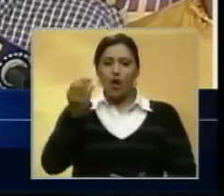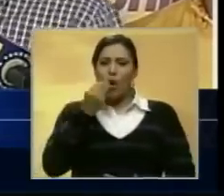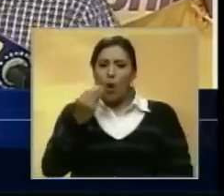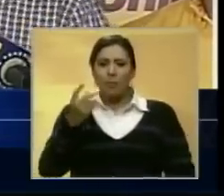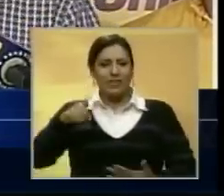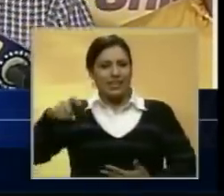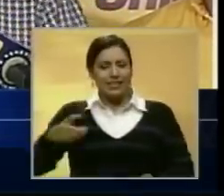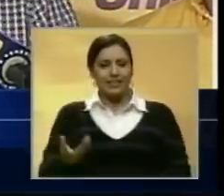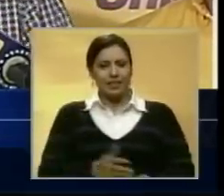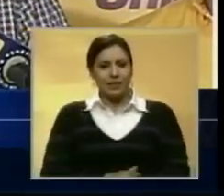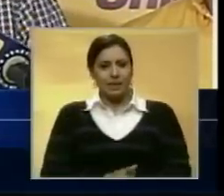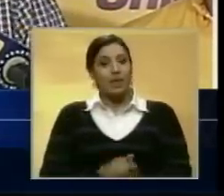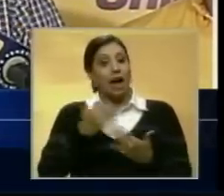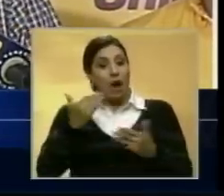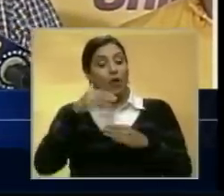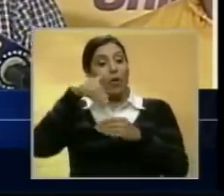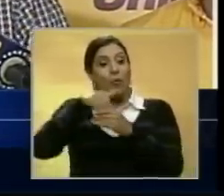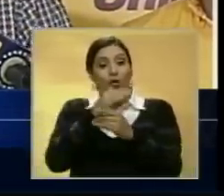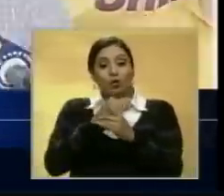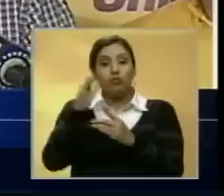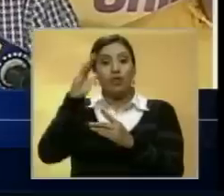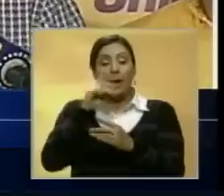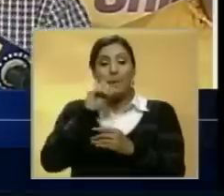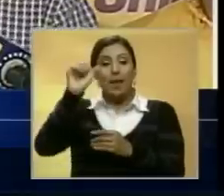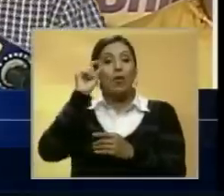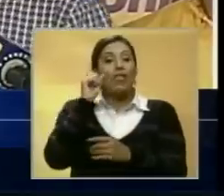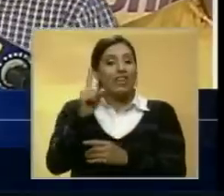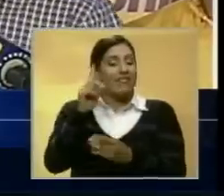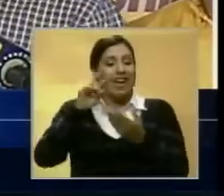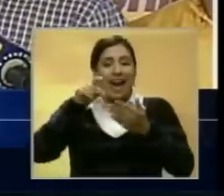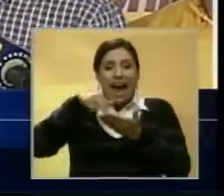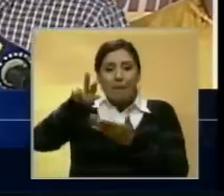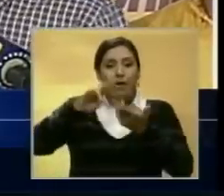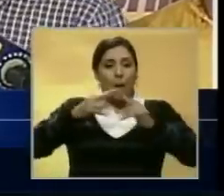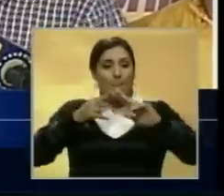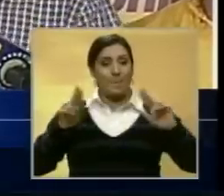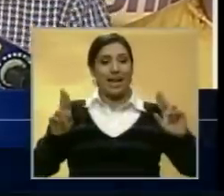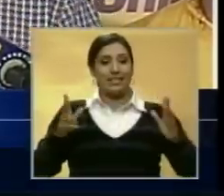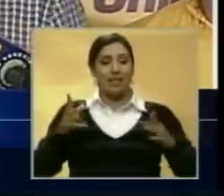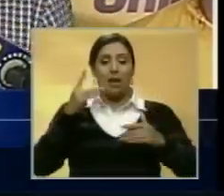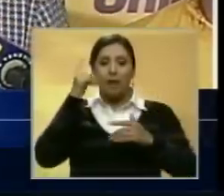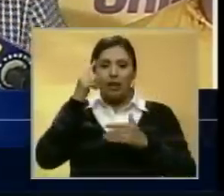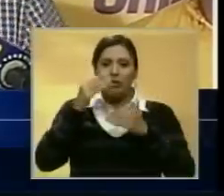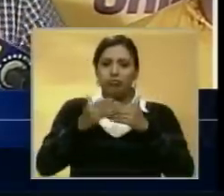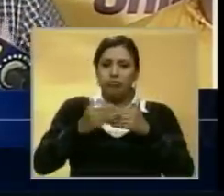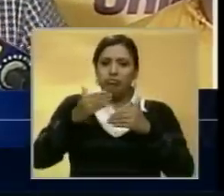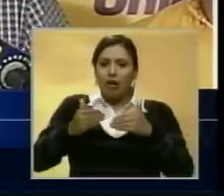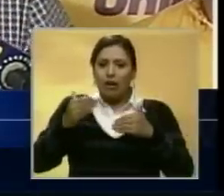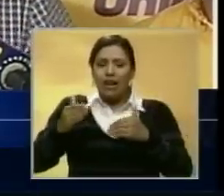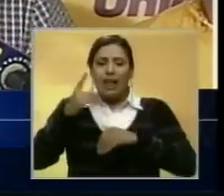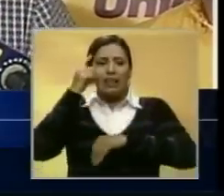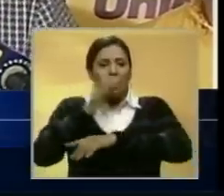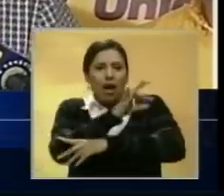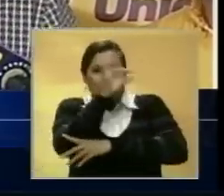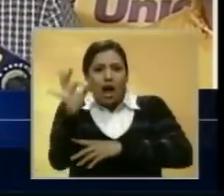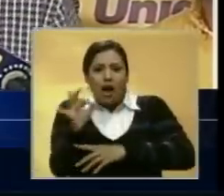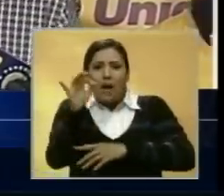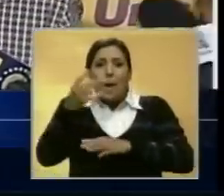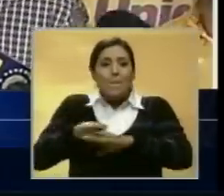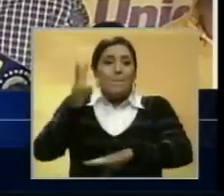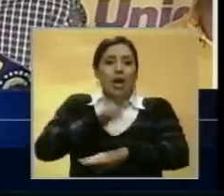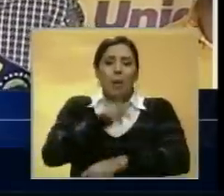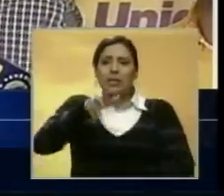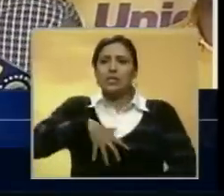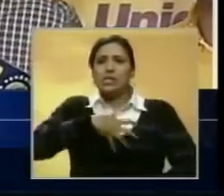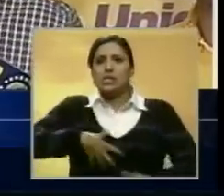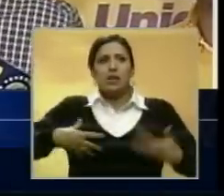alimentos necesarios. El revocatorio es el único camino para la paz y cada día que pasa la gente termina teniendo mayores